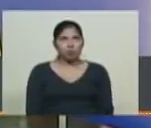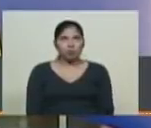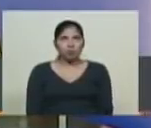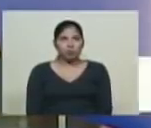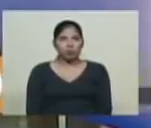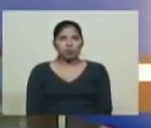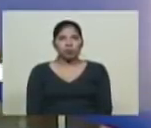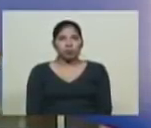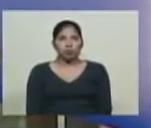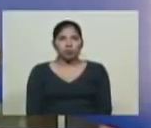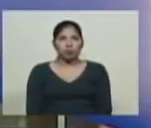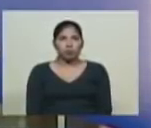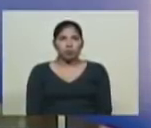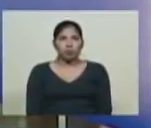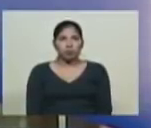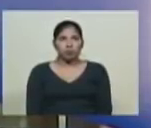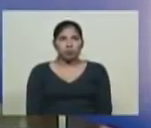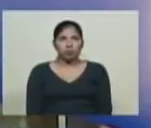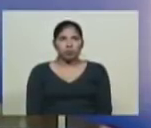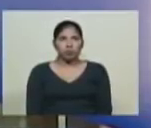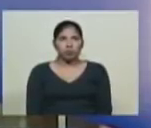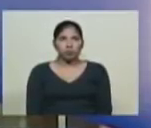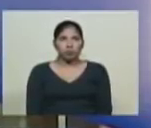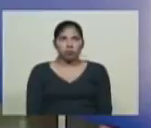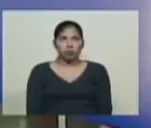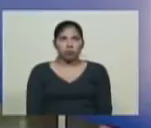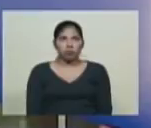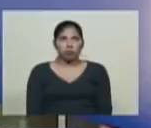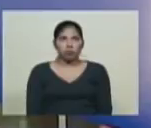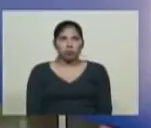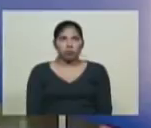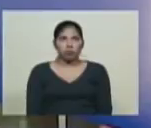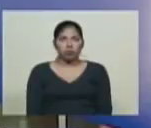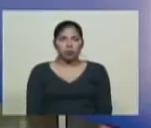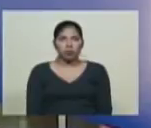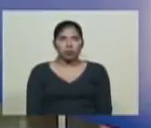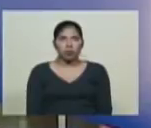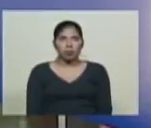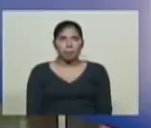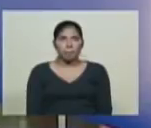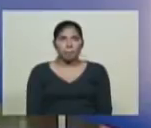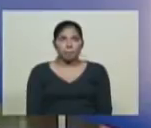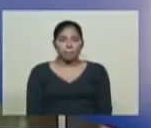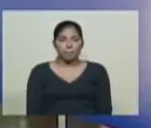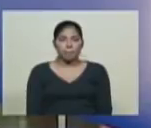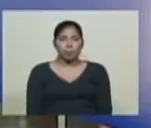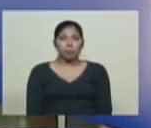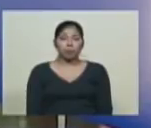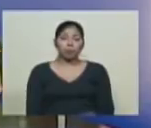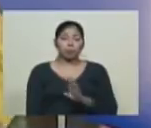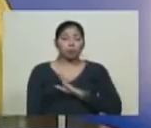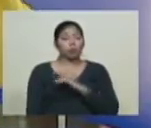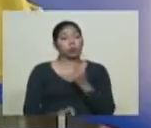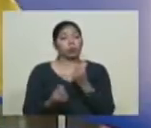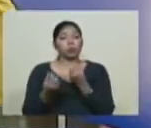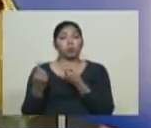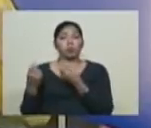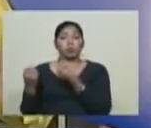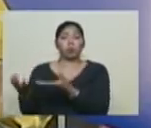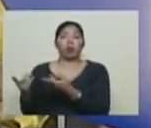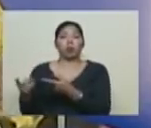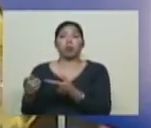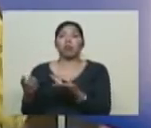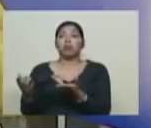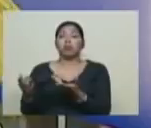486 millones de bolívares para el periférico de Pereira. Por eso le decía, es una inversión. ¿Por